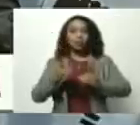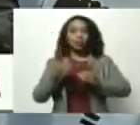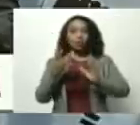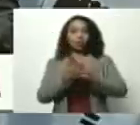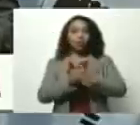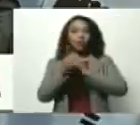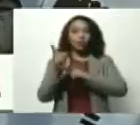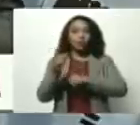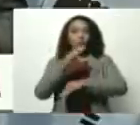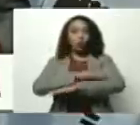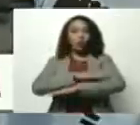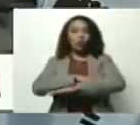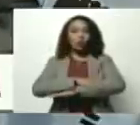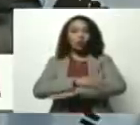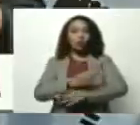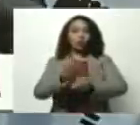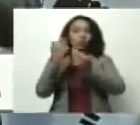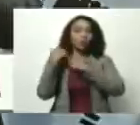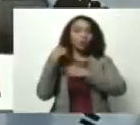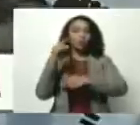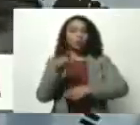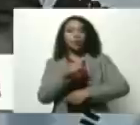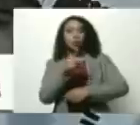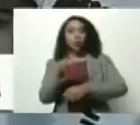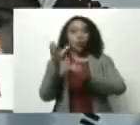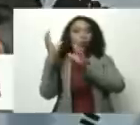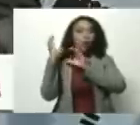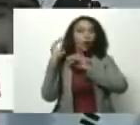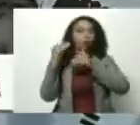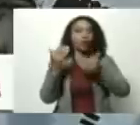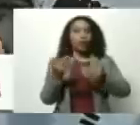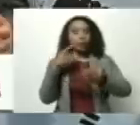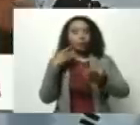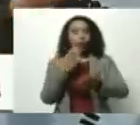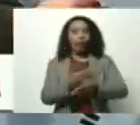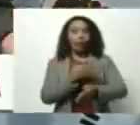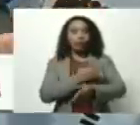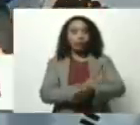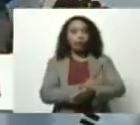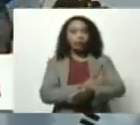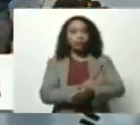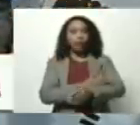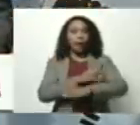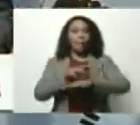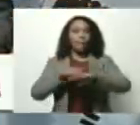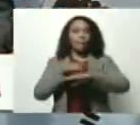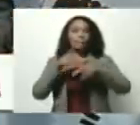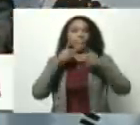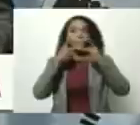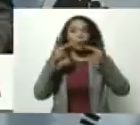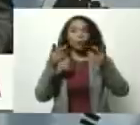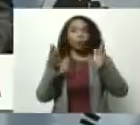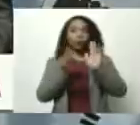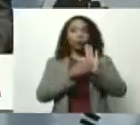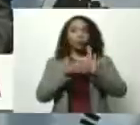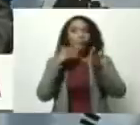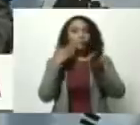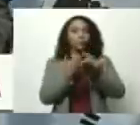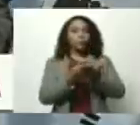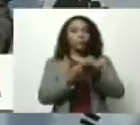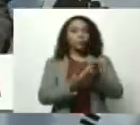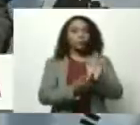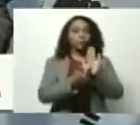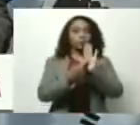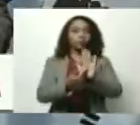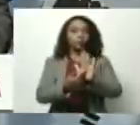sobre si sus acciones se corresponden con los cargos que previamente el Ministerio Público ha presentado